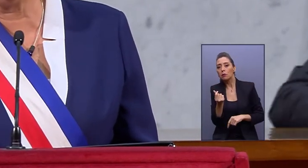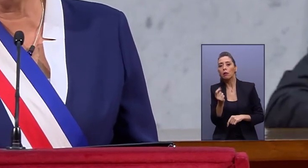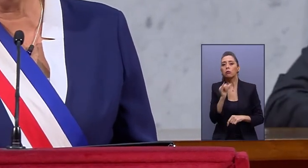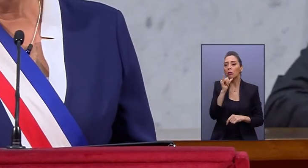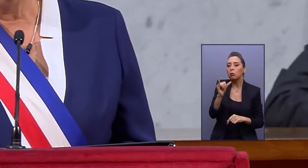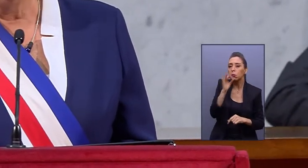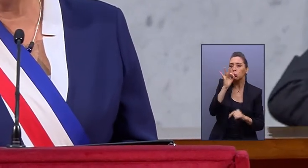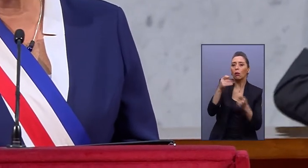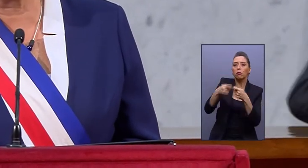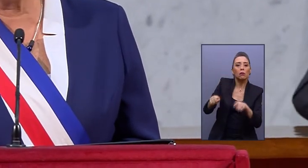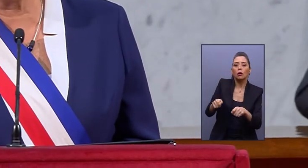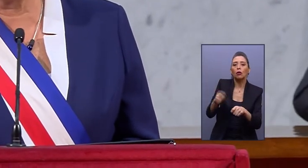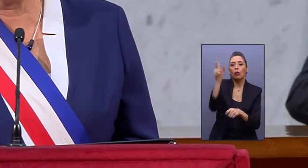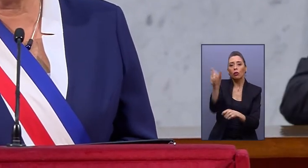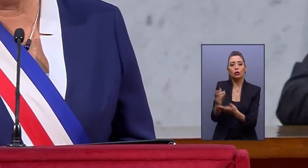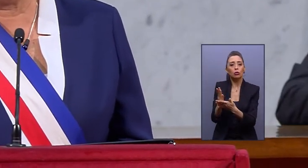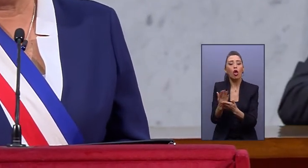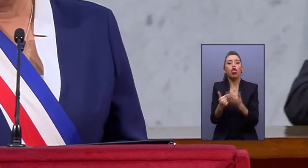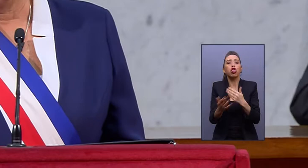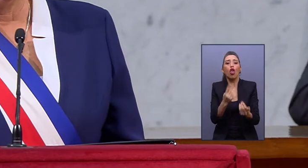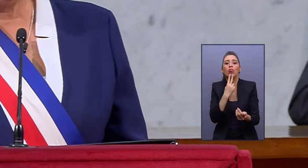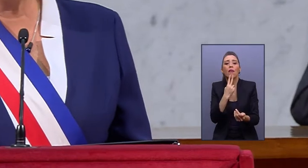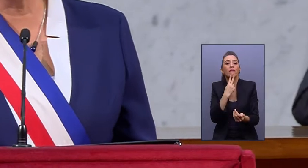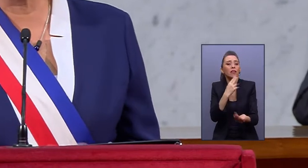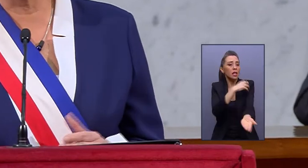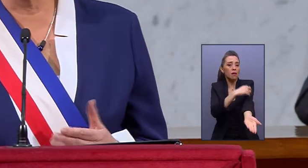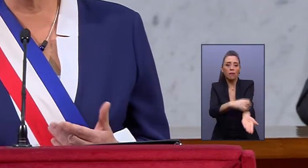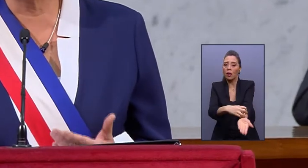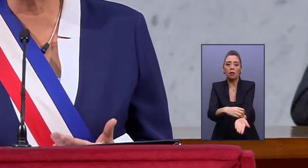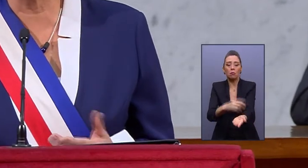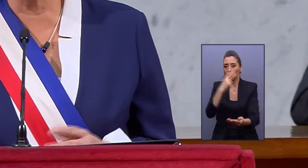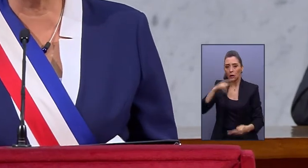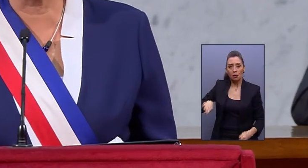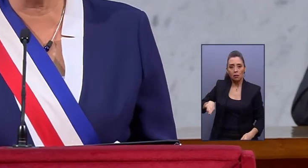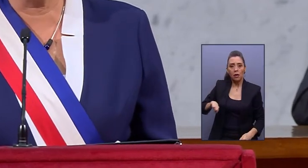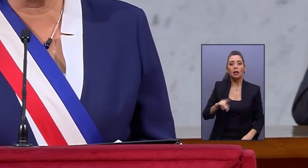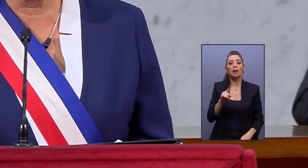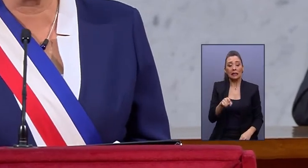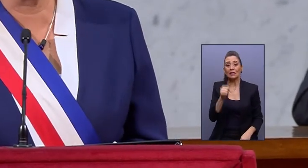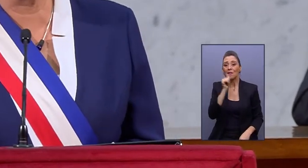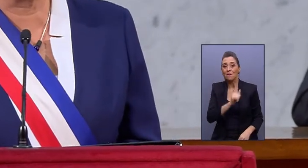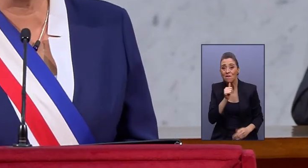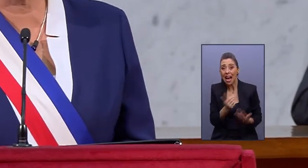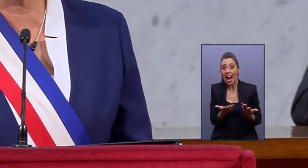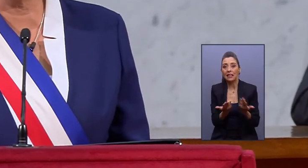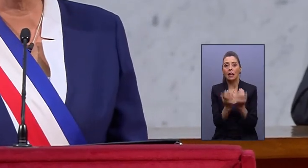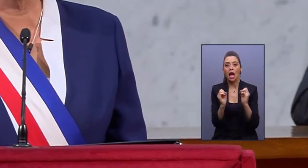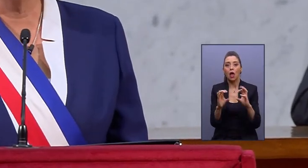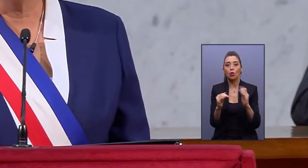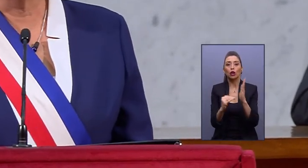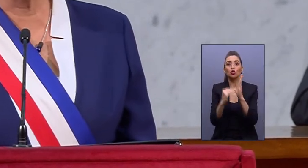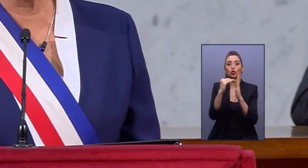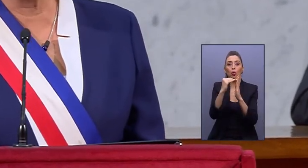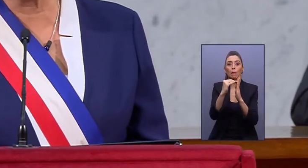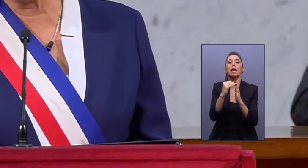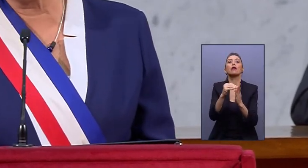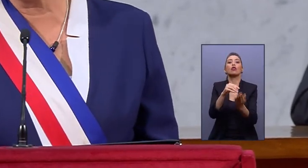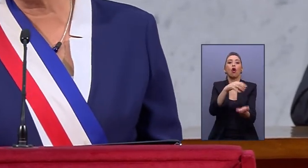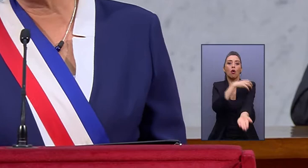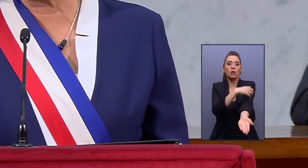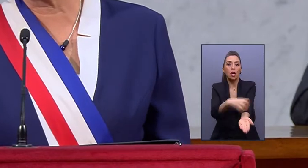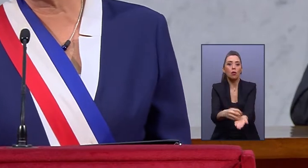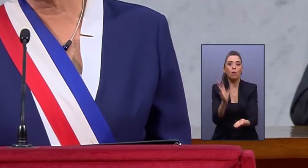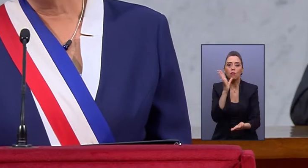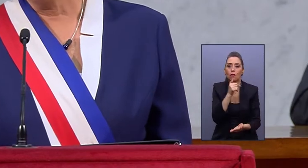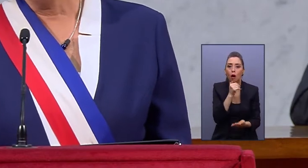cada estudiante o del territorio en el que viva. Y hemos enfrentado el déficit de oferta de educación superior en las regiones, tanto universitaria